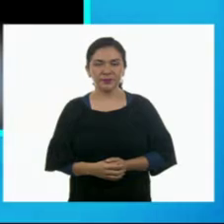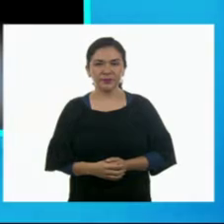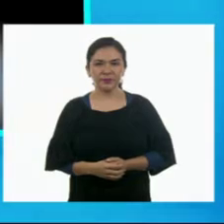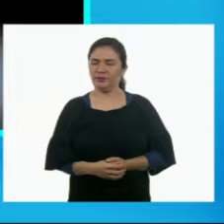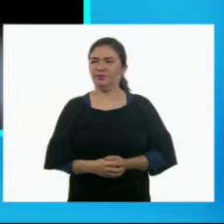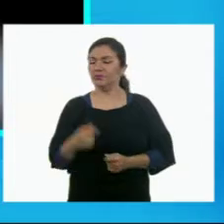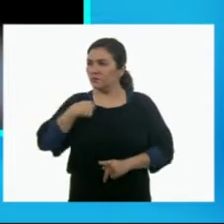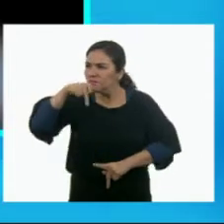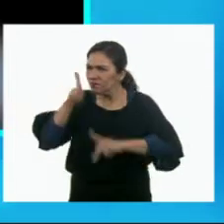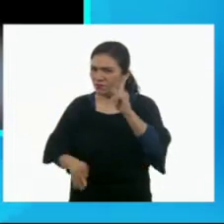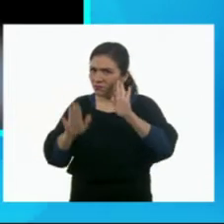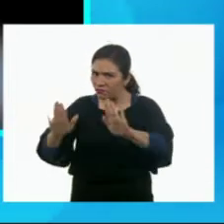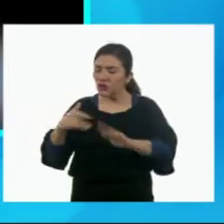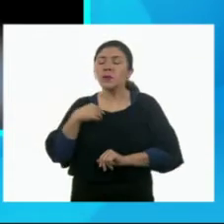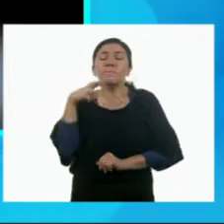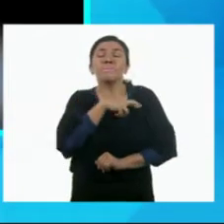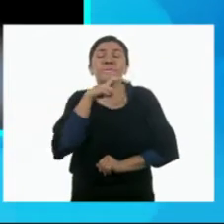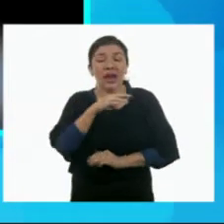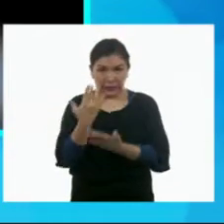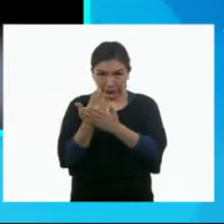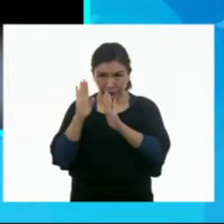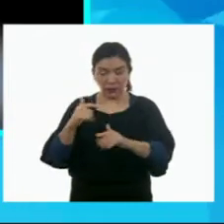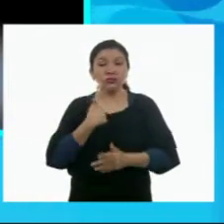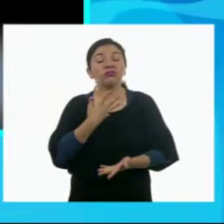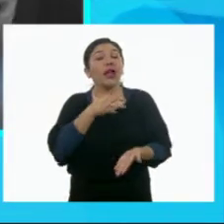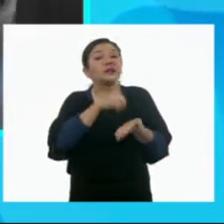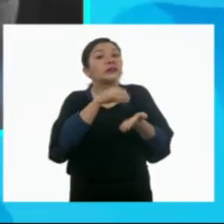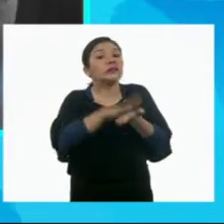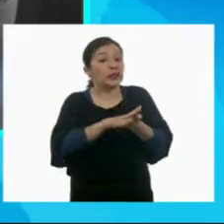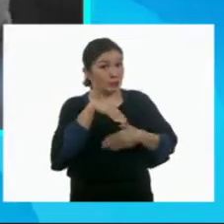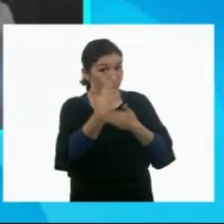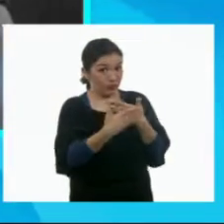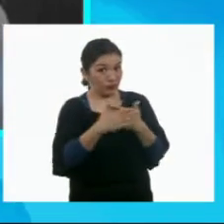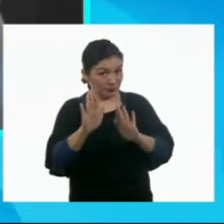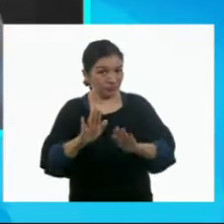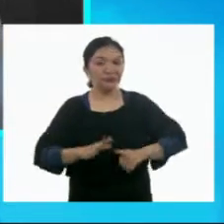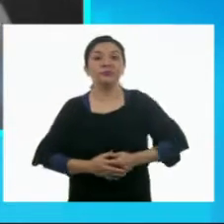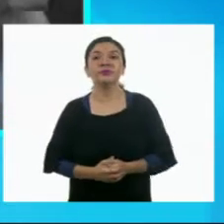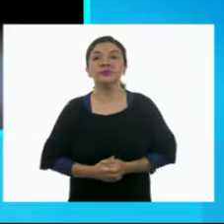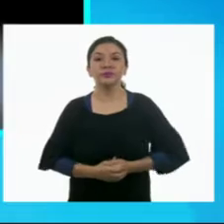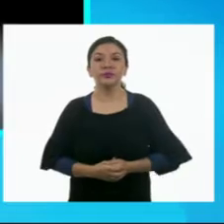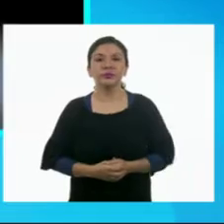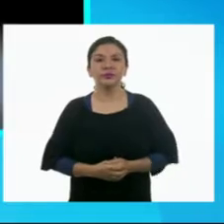No me interrumpas, Alan. Llevo prisa. Tengo una cita.